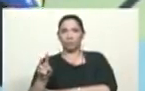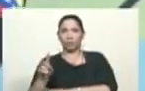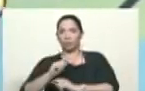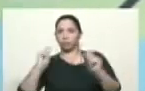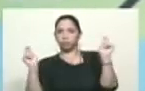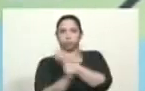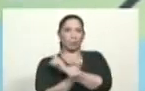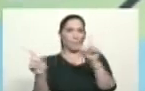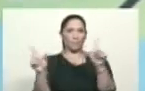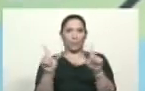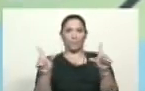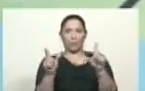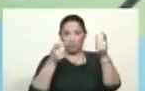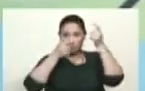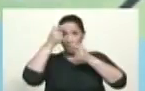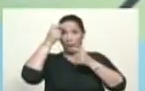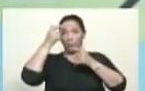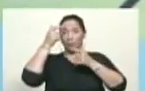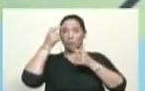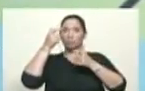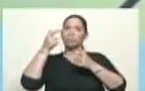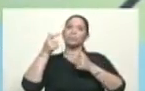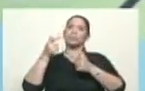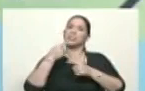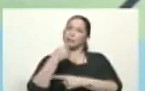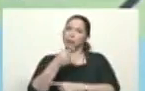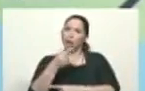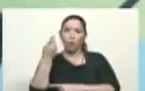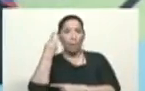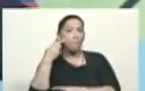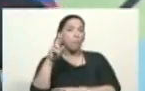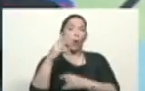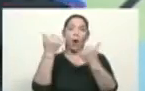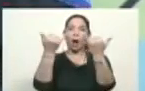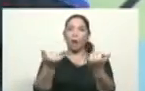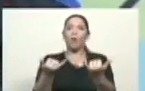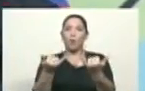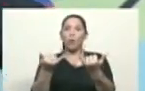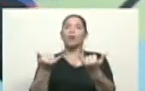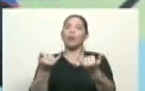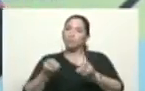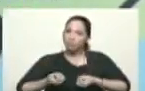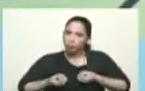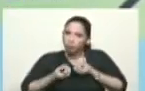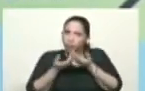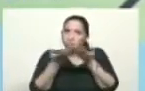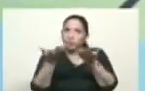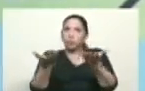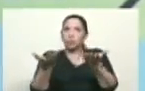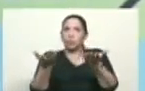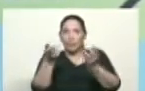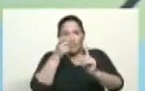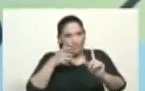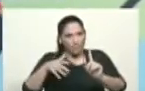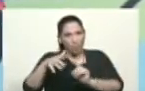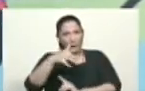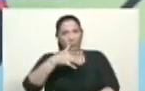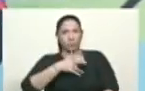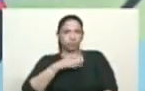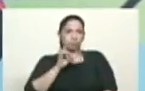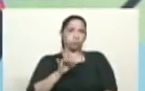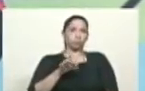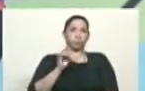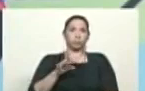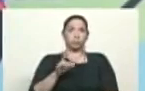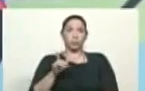medios de comunicación. Hugo Chávez esbozando un por ahora que infundió esperanza, el aliento a un pueblo que sufría, un pueblo